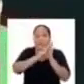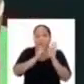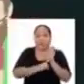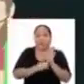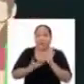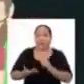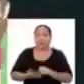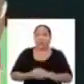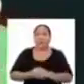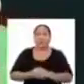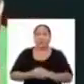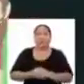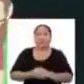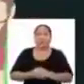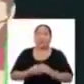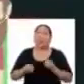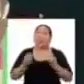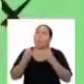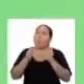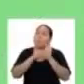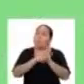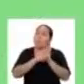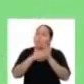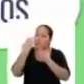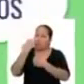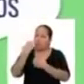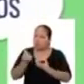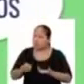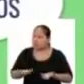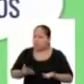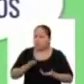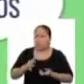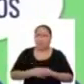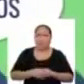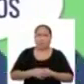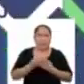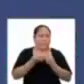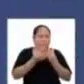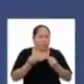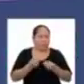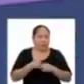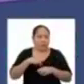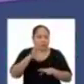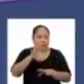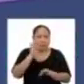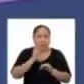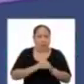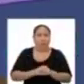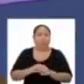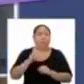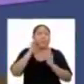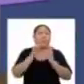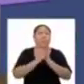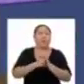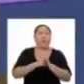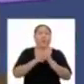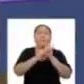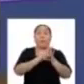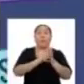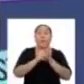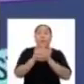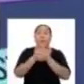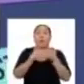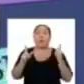bien que preguntes, Helga. Hay muchísimos. Pero mencionaré algunos. Comenzaremos hablando del modelo liberal, que